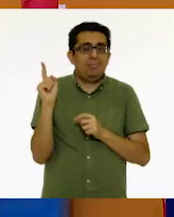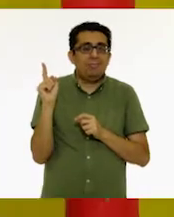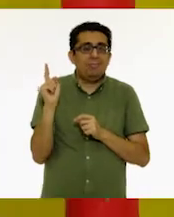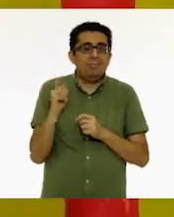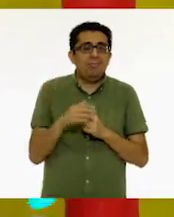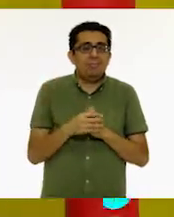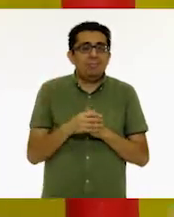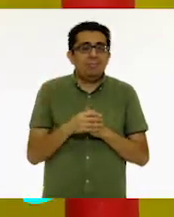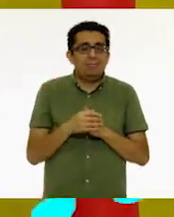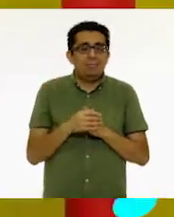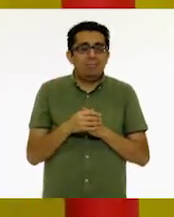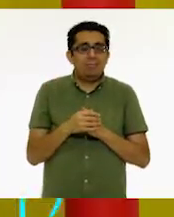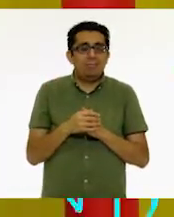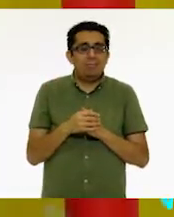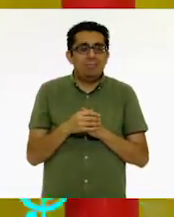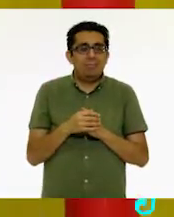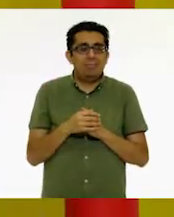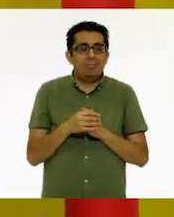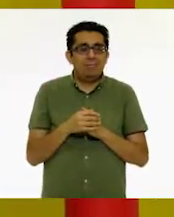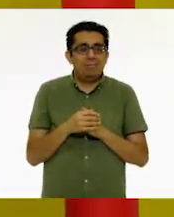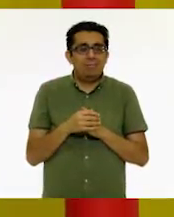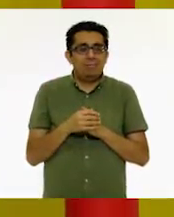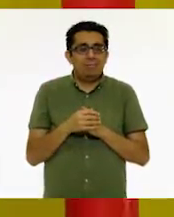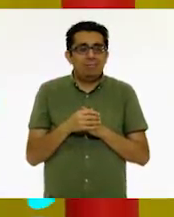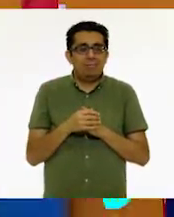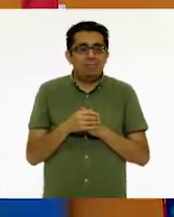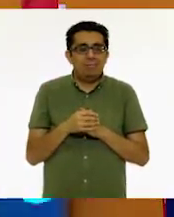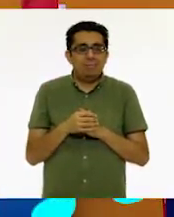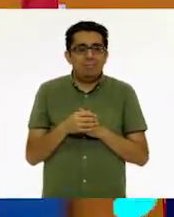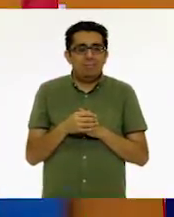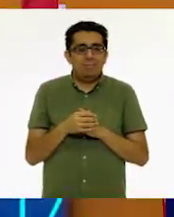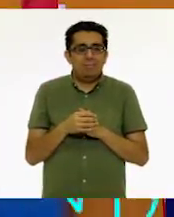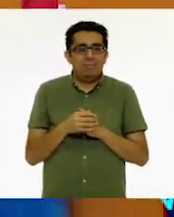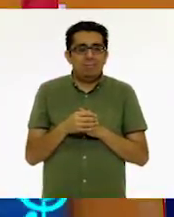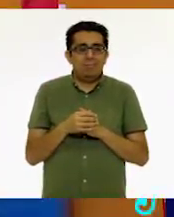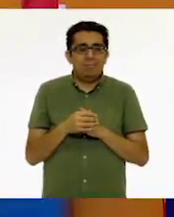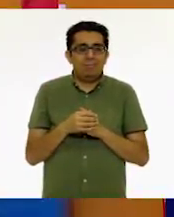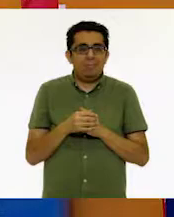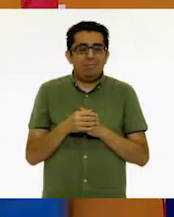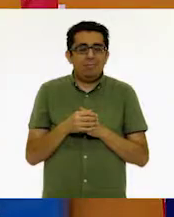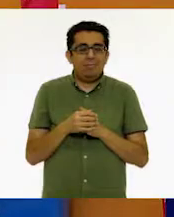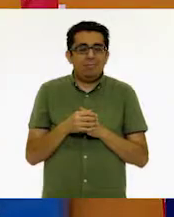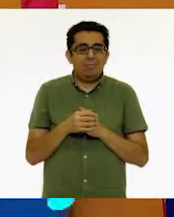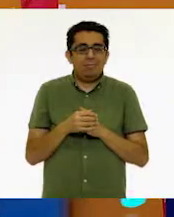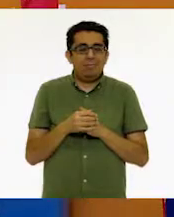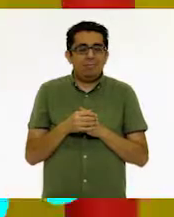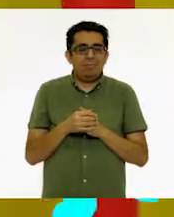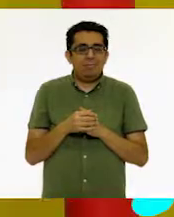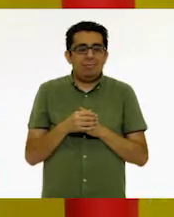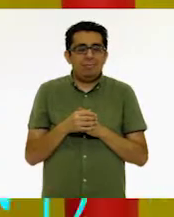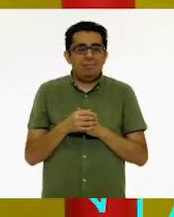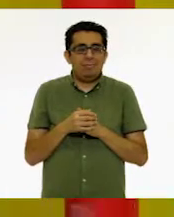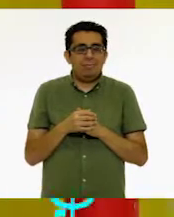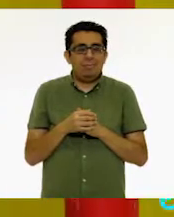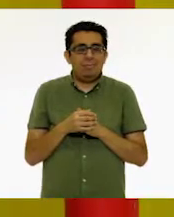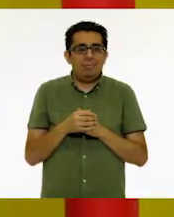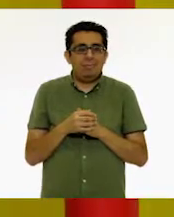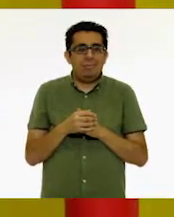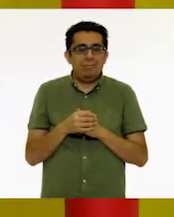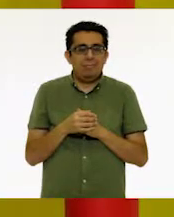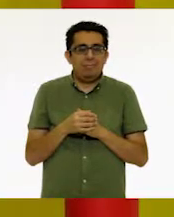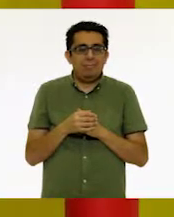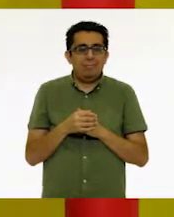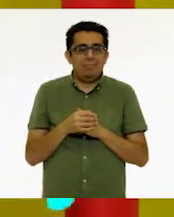piedra, pica aquí. Pica piedra, pica aquí. Pica,